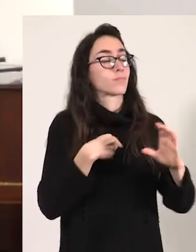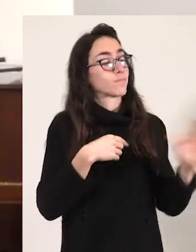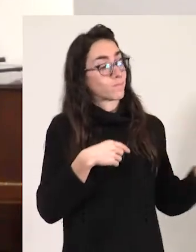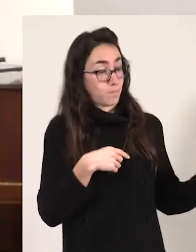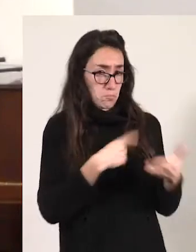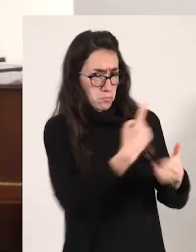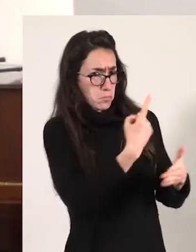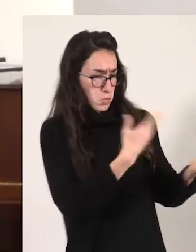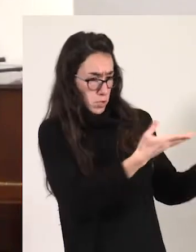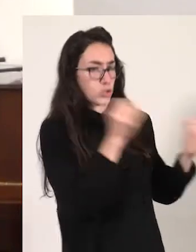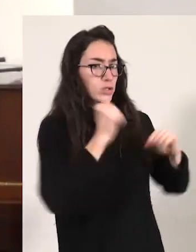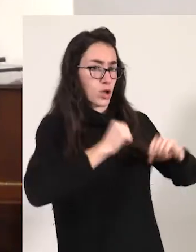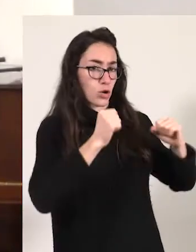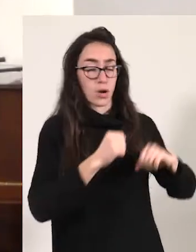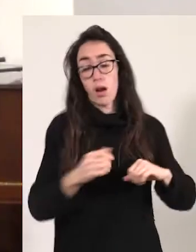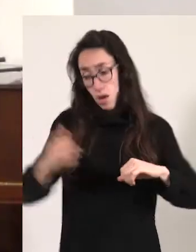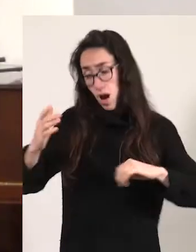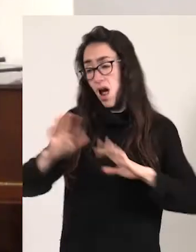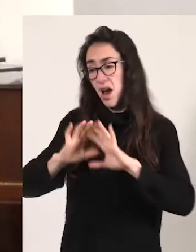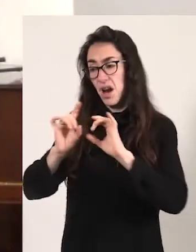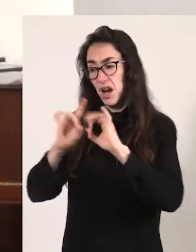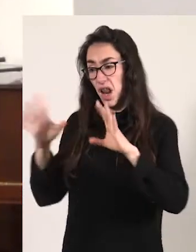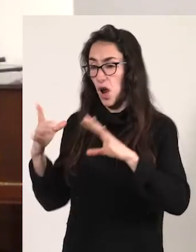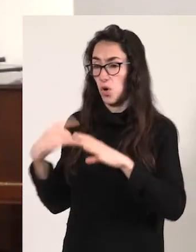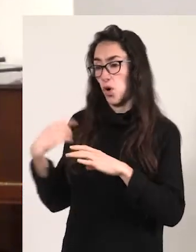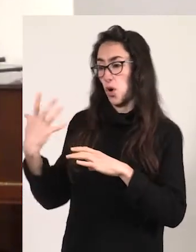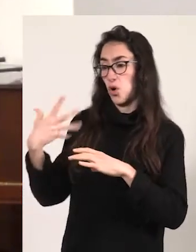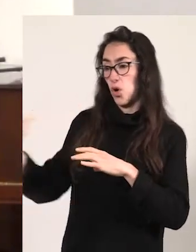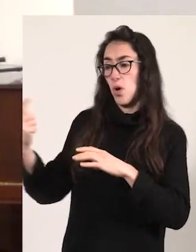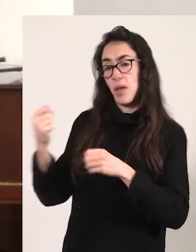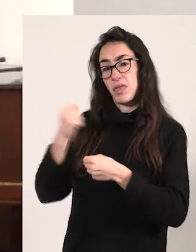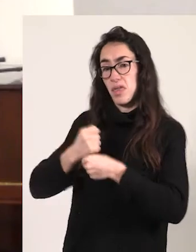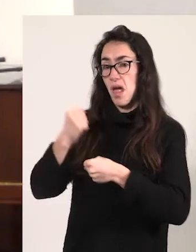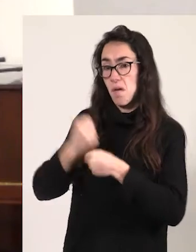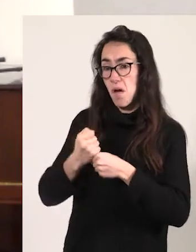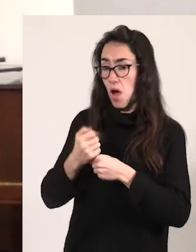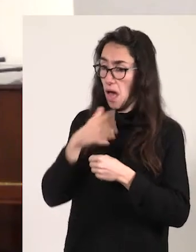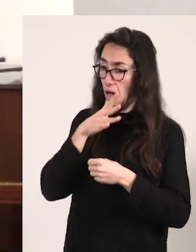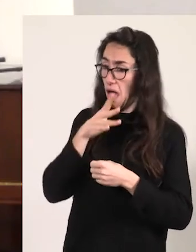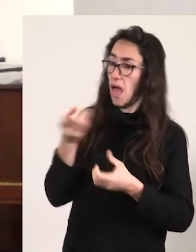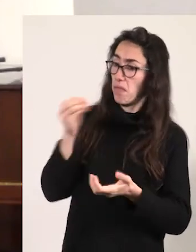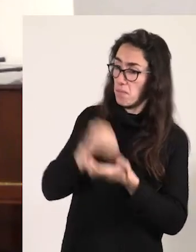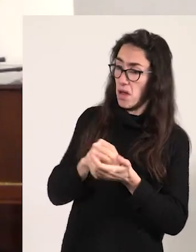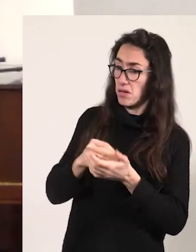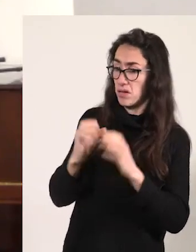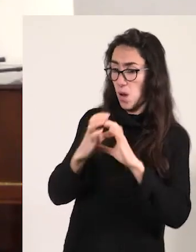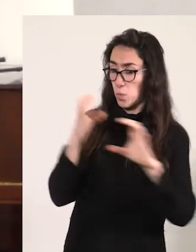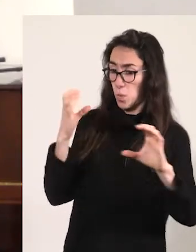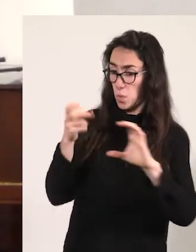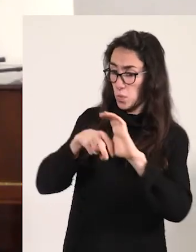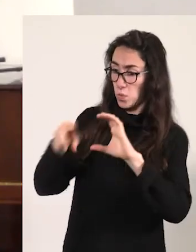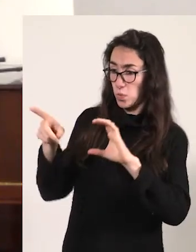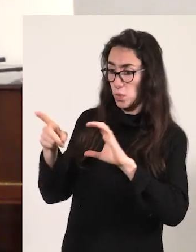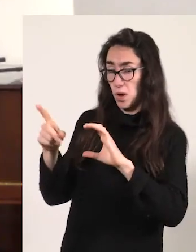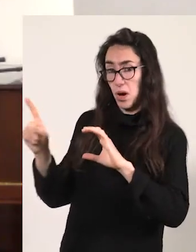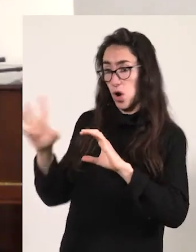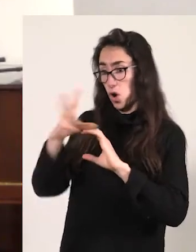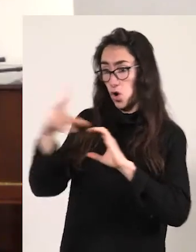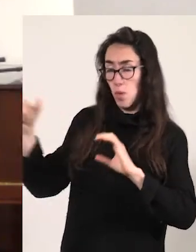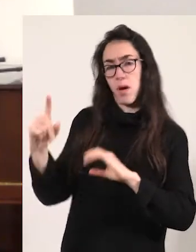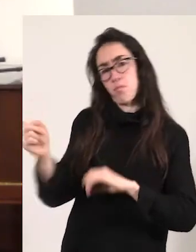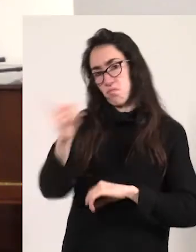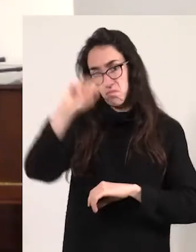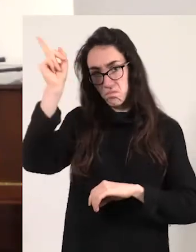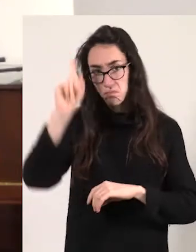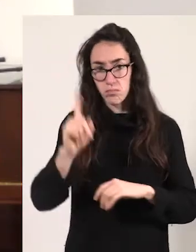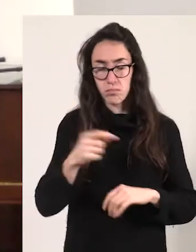una señora, ay, pase usted primero, y me dijo, normal, bastante con que nos quitéis los puestos de trabajo como para que encima nos quitéis los asientos en el transporte público.